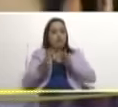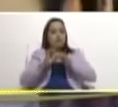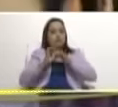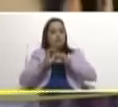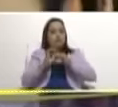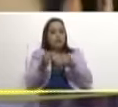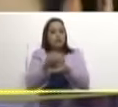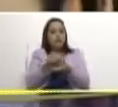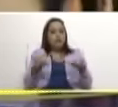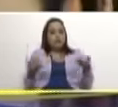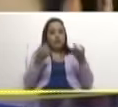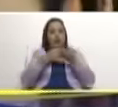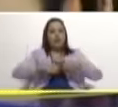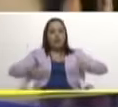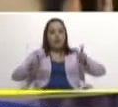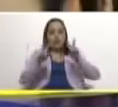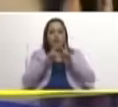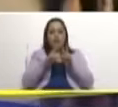con los valores